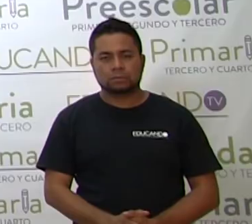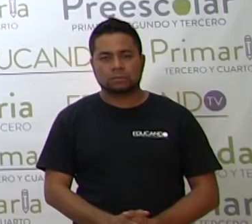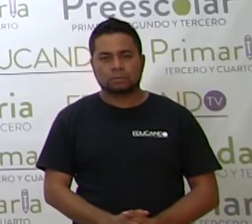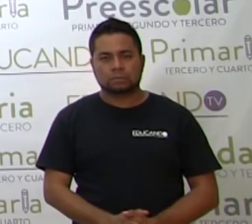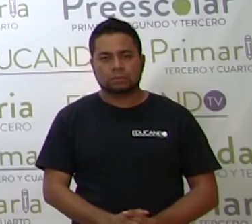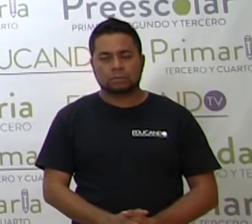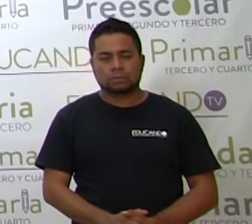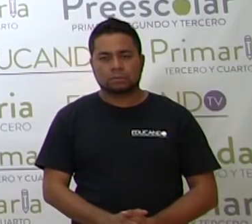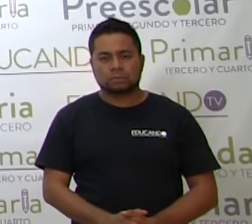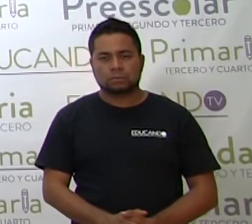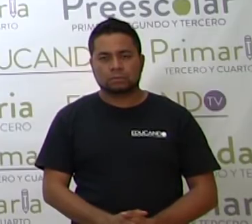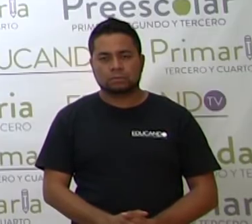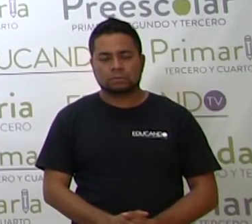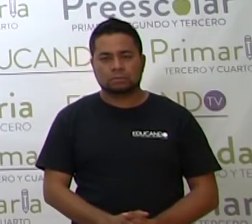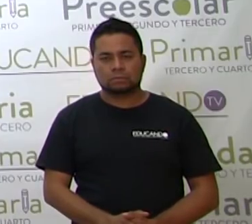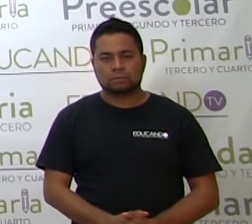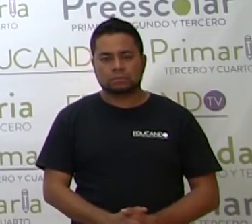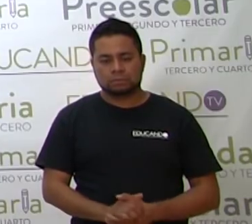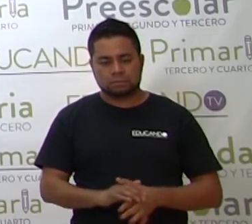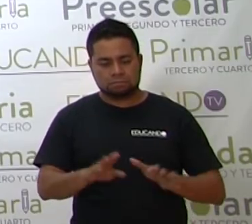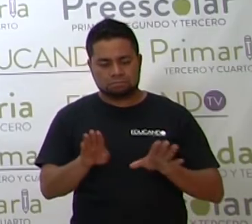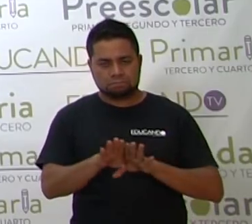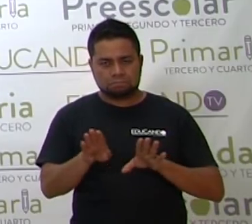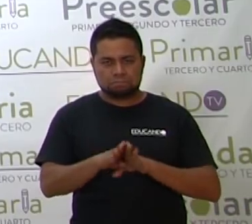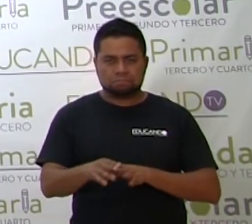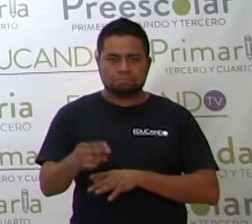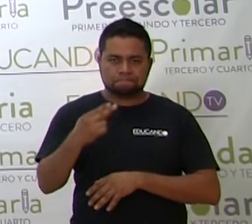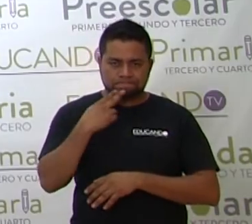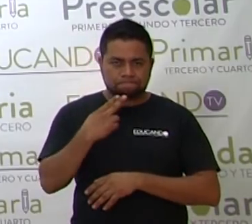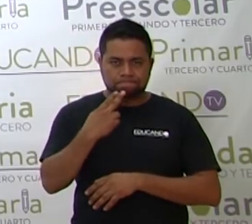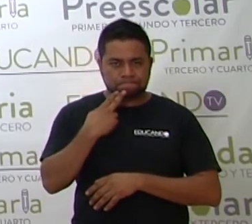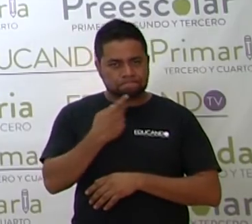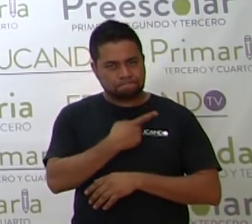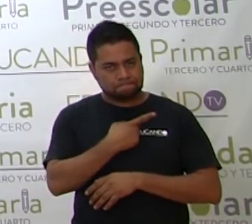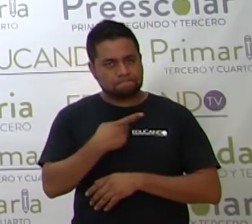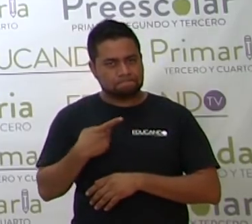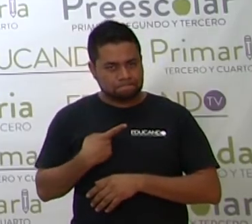bien, en utilizar